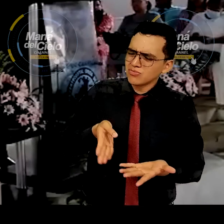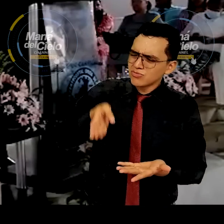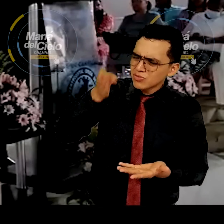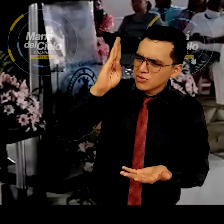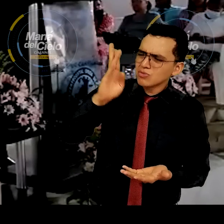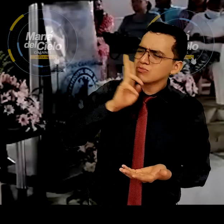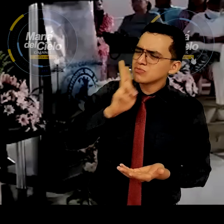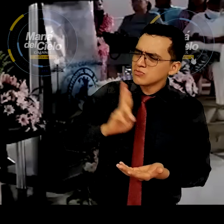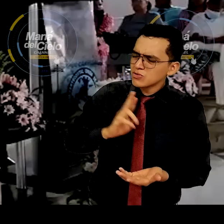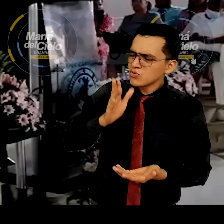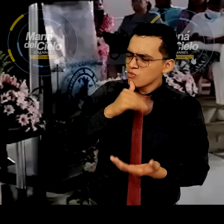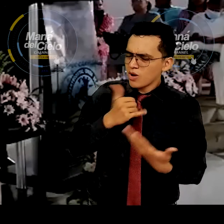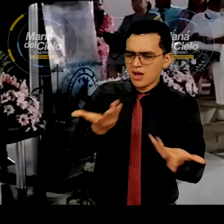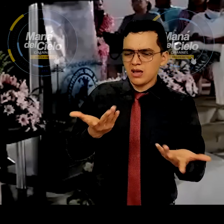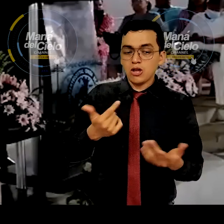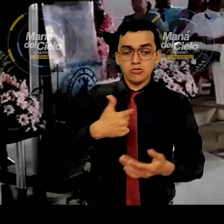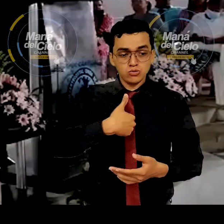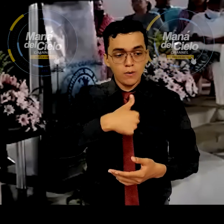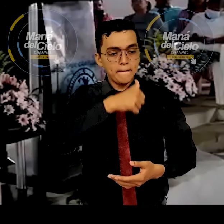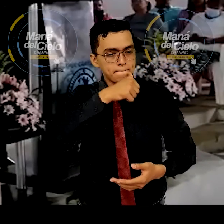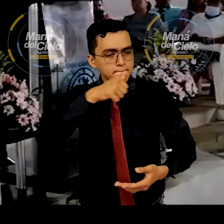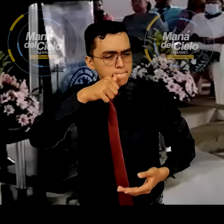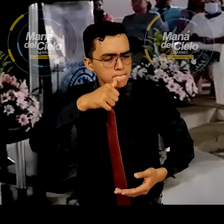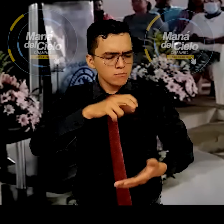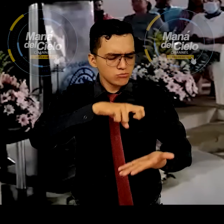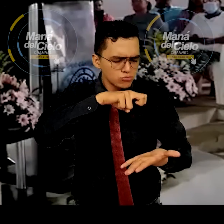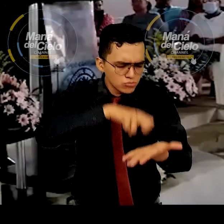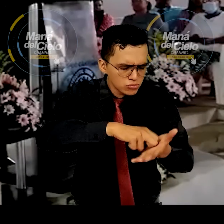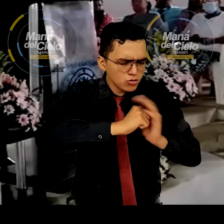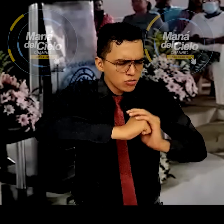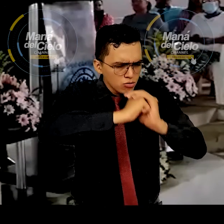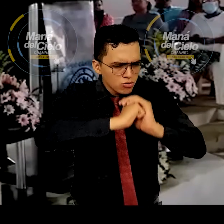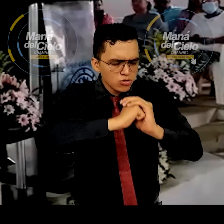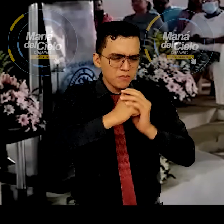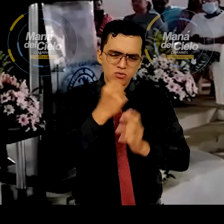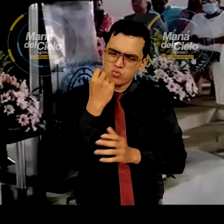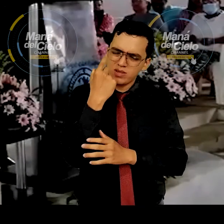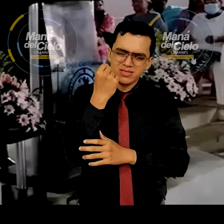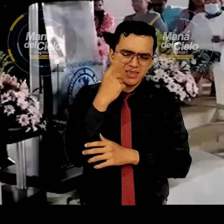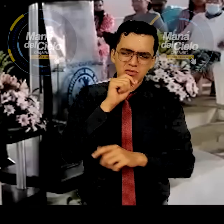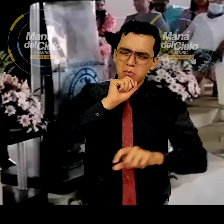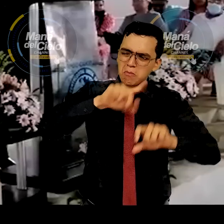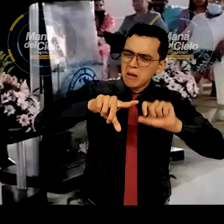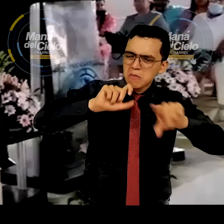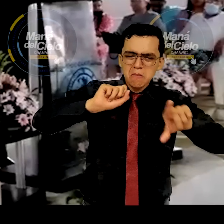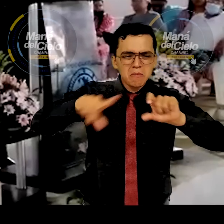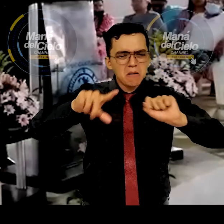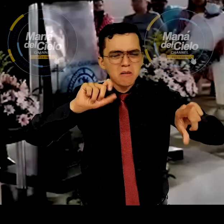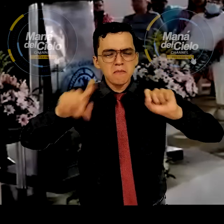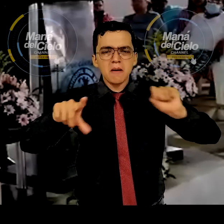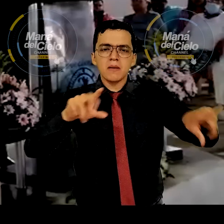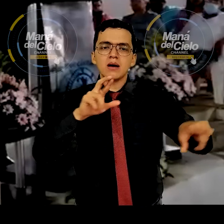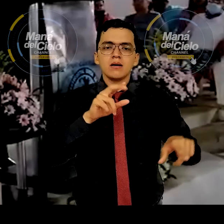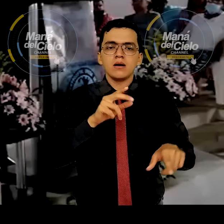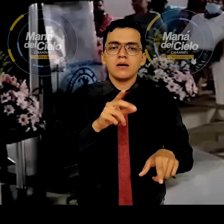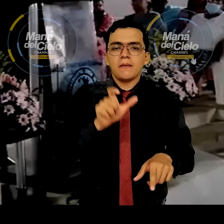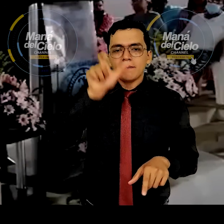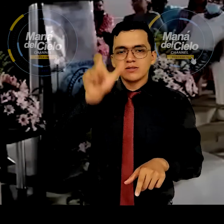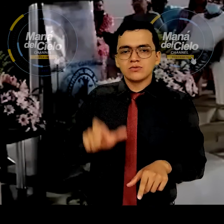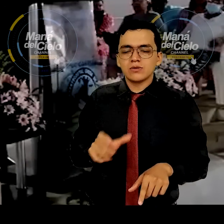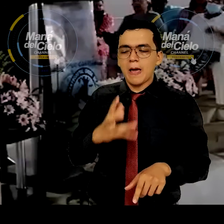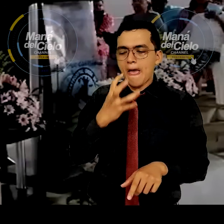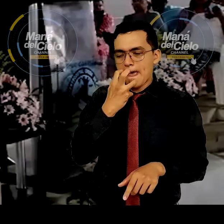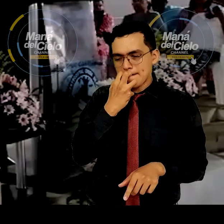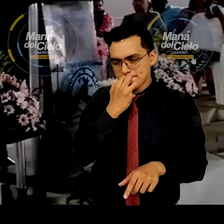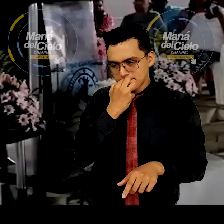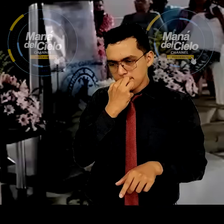ayuno. Y las preguntas surgen y la persona no tiene respuesta. Y se queda callado, pero se va con una